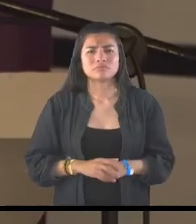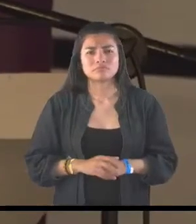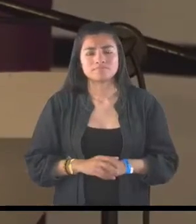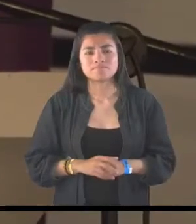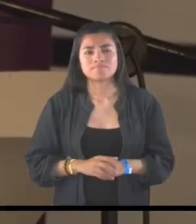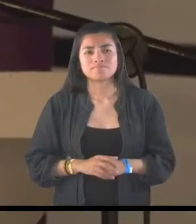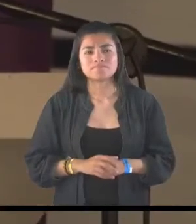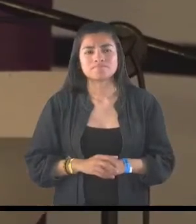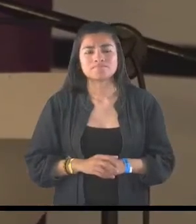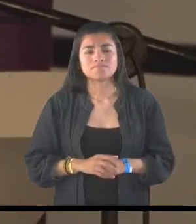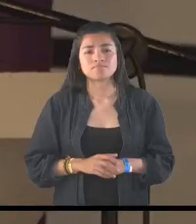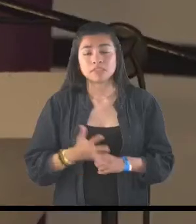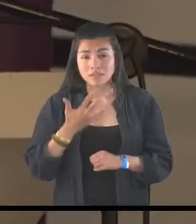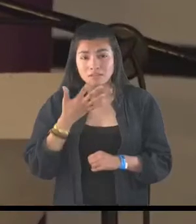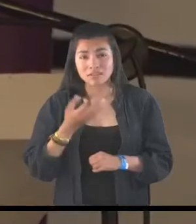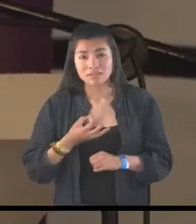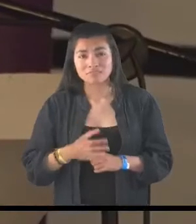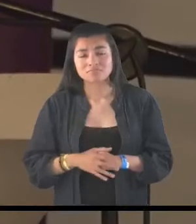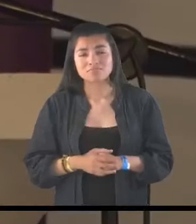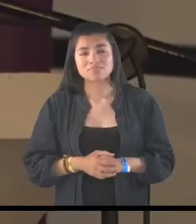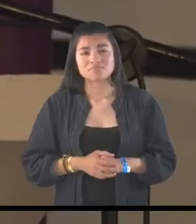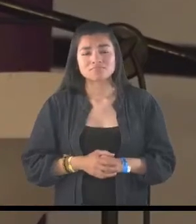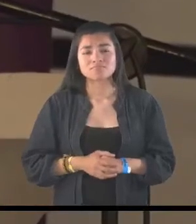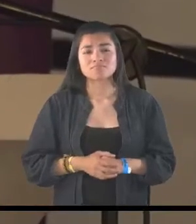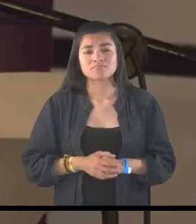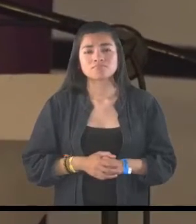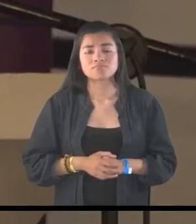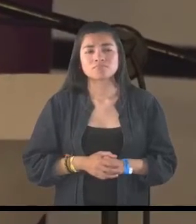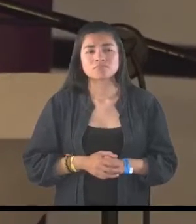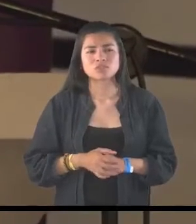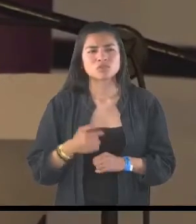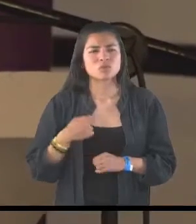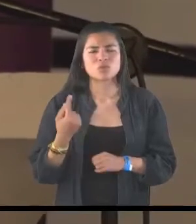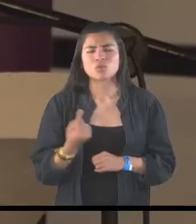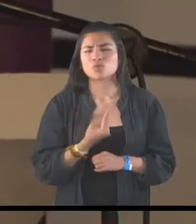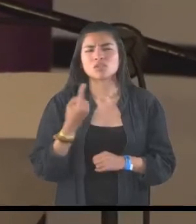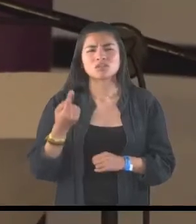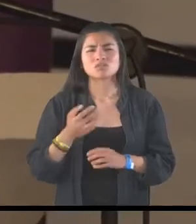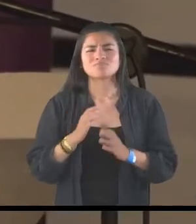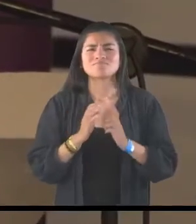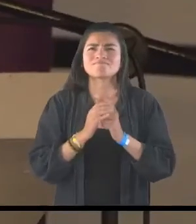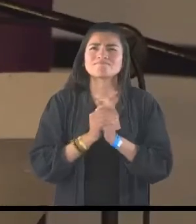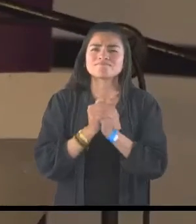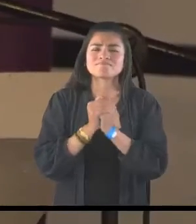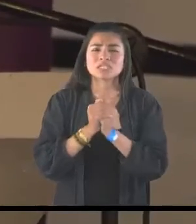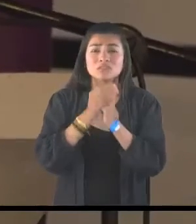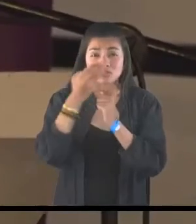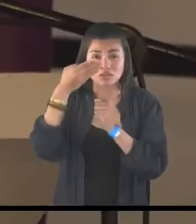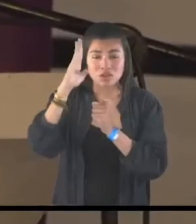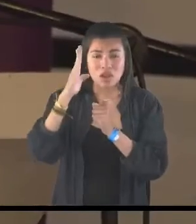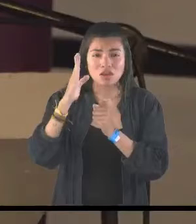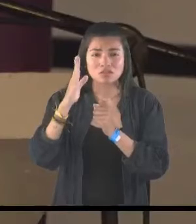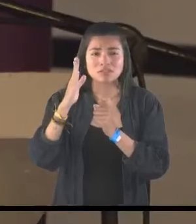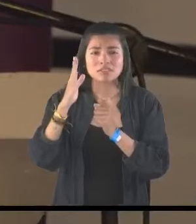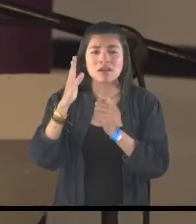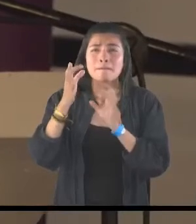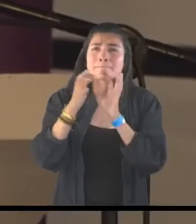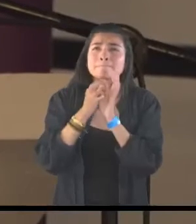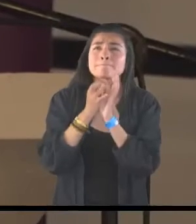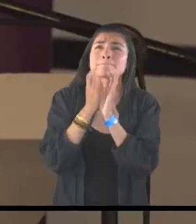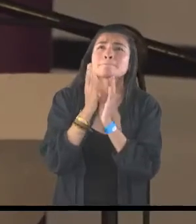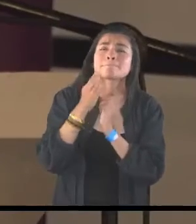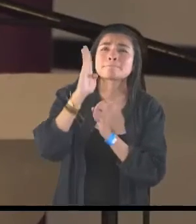la verdad, lo único que le pido a Dios y estoy cogida de Él, que la situación